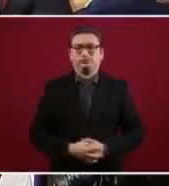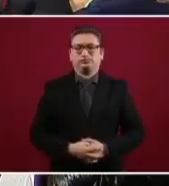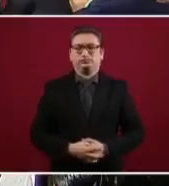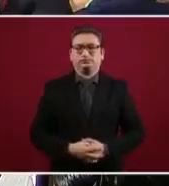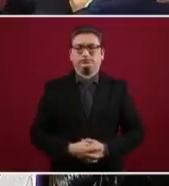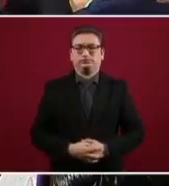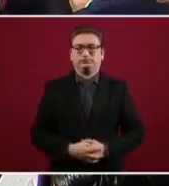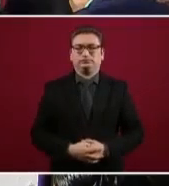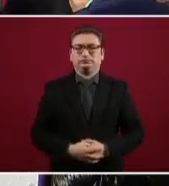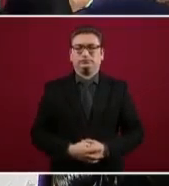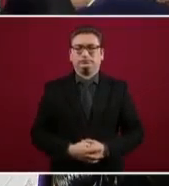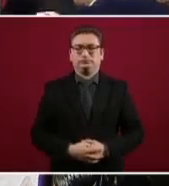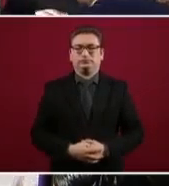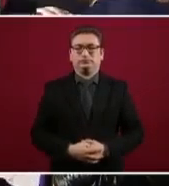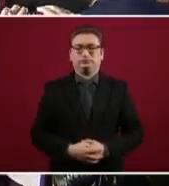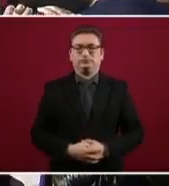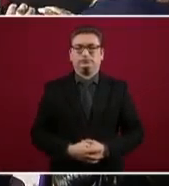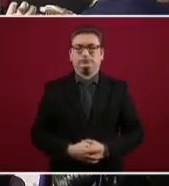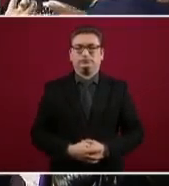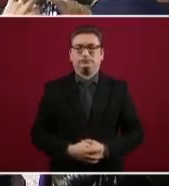esto 8